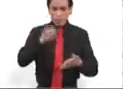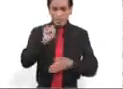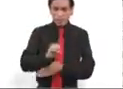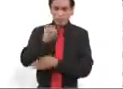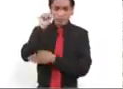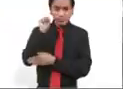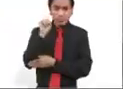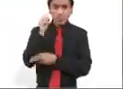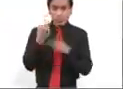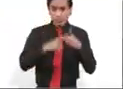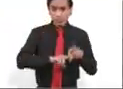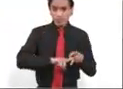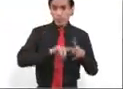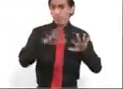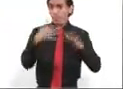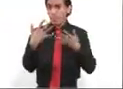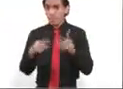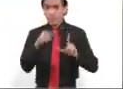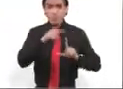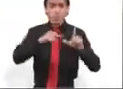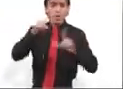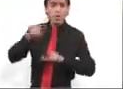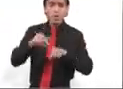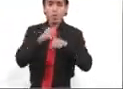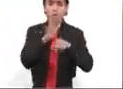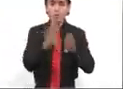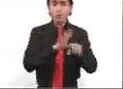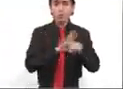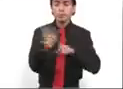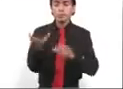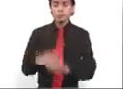los promedios, cómo ha sido la operación, por favor.